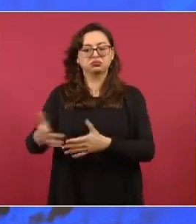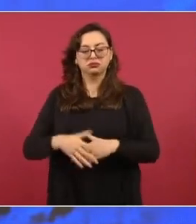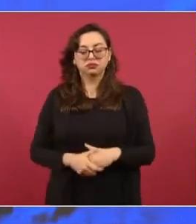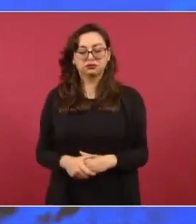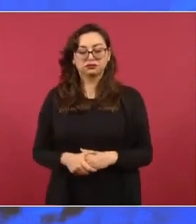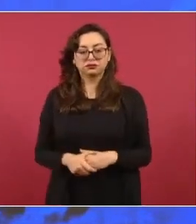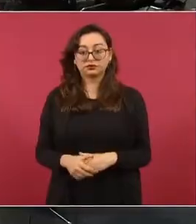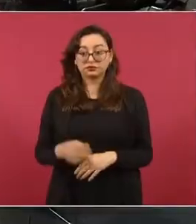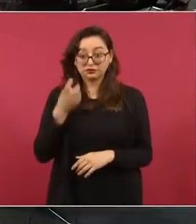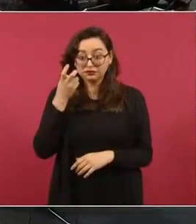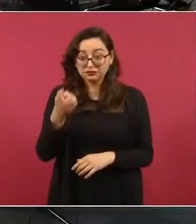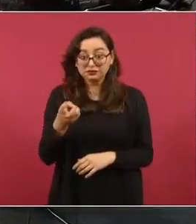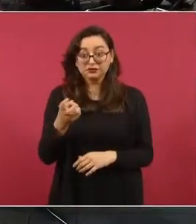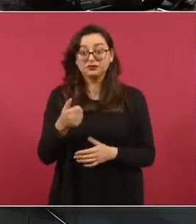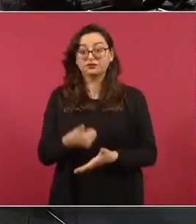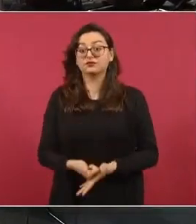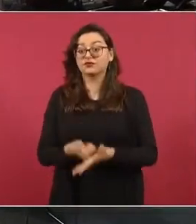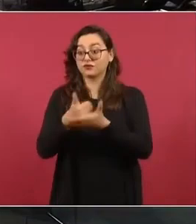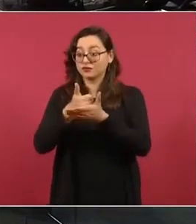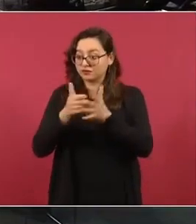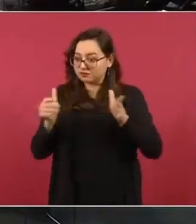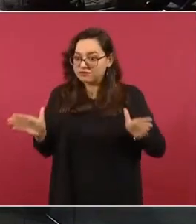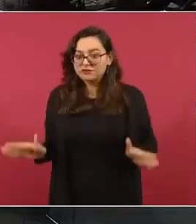Todo esto está poblado